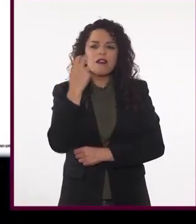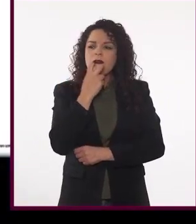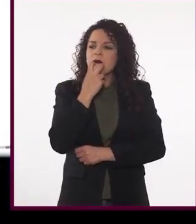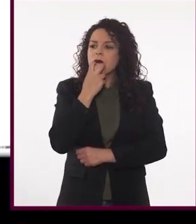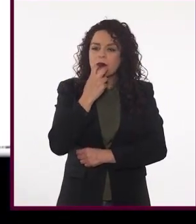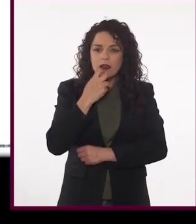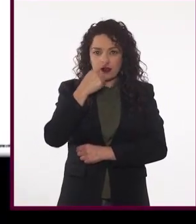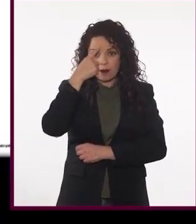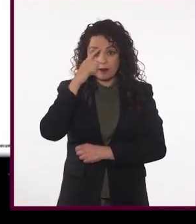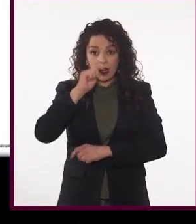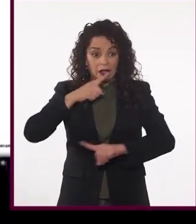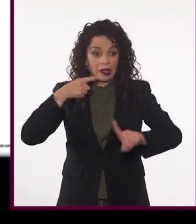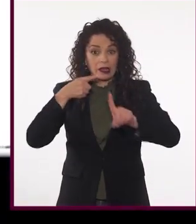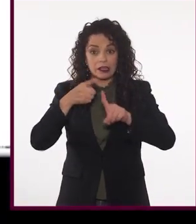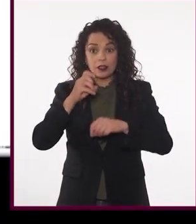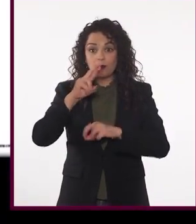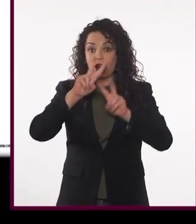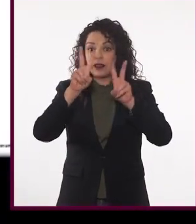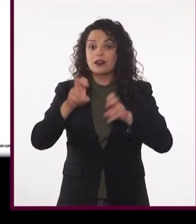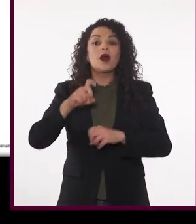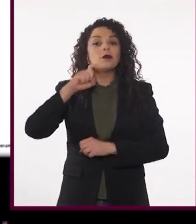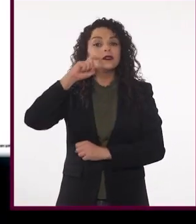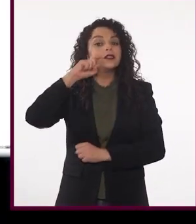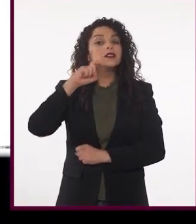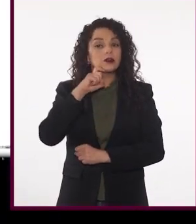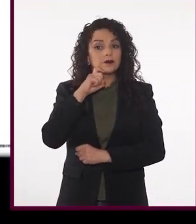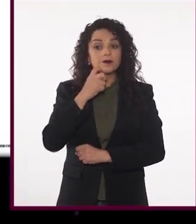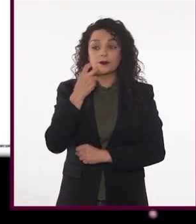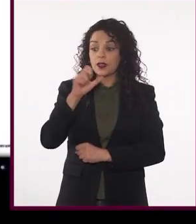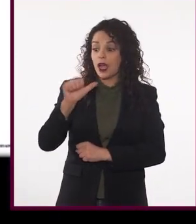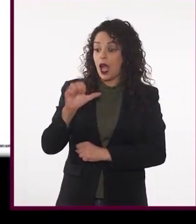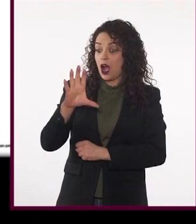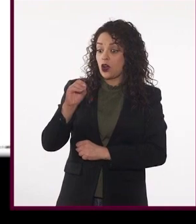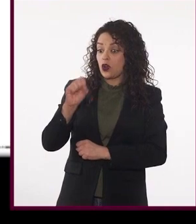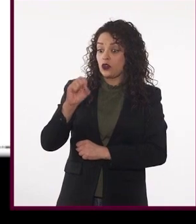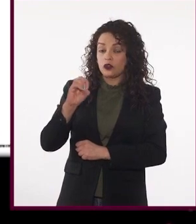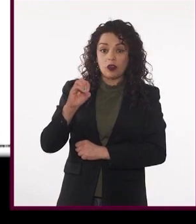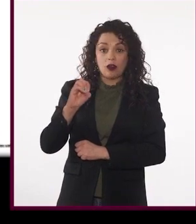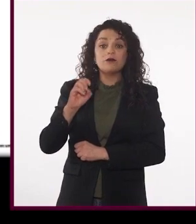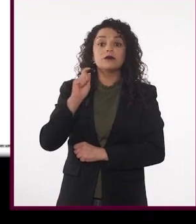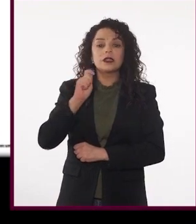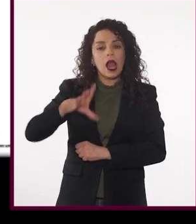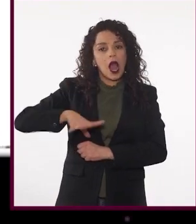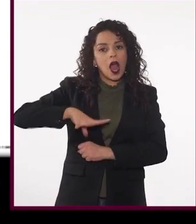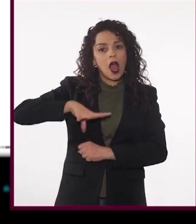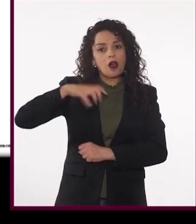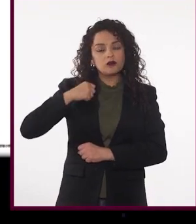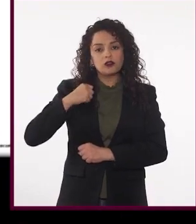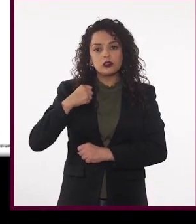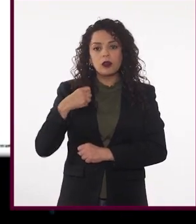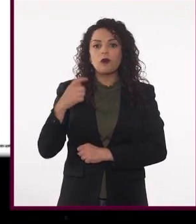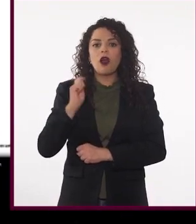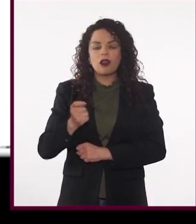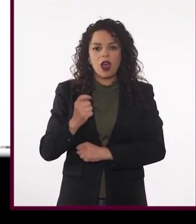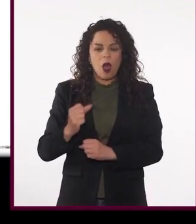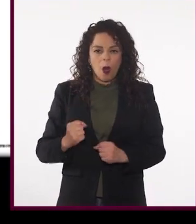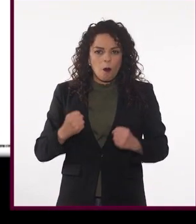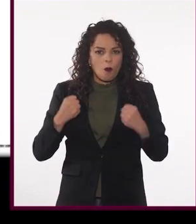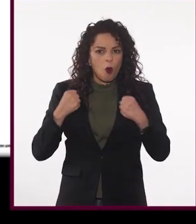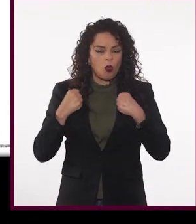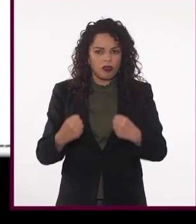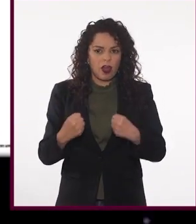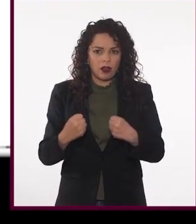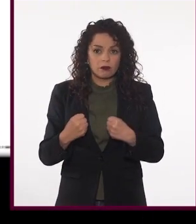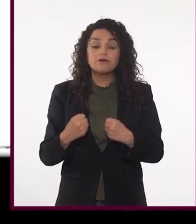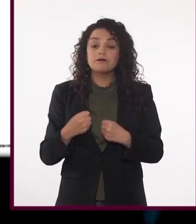o sonidos que remitan a actos sexuales. El acoso sexual lo podemos definir como el ejercicio abusivo del poder